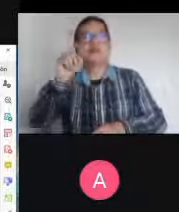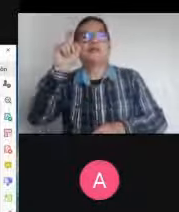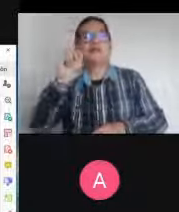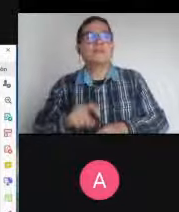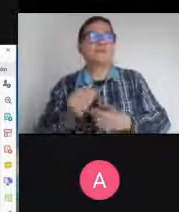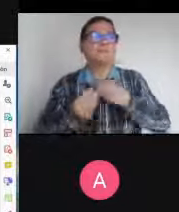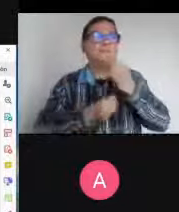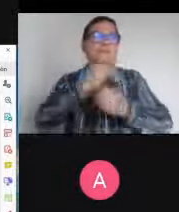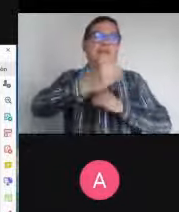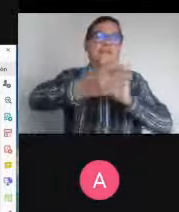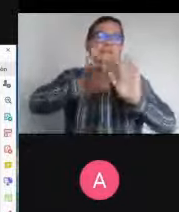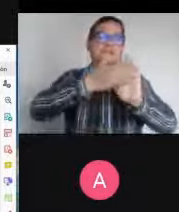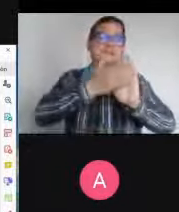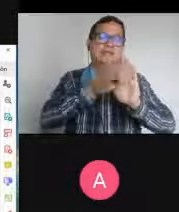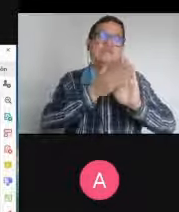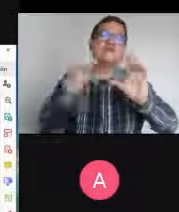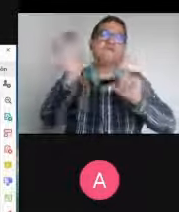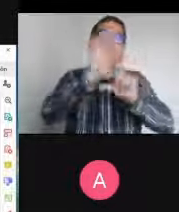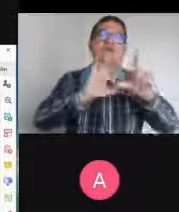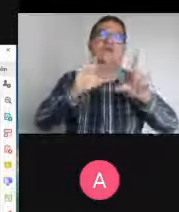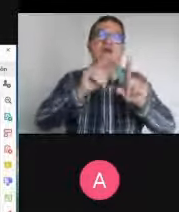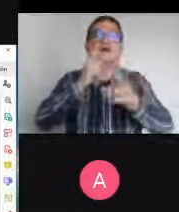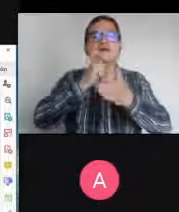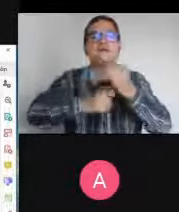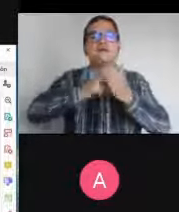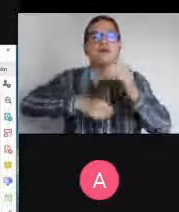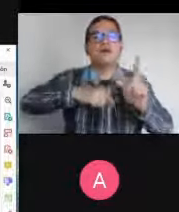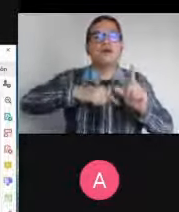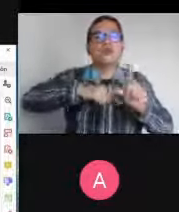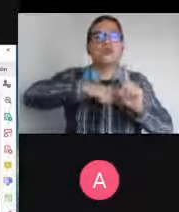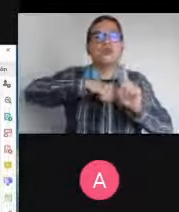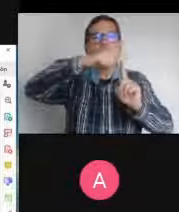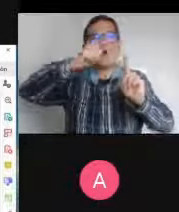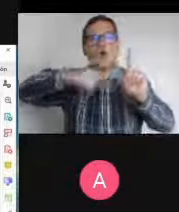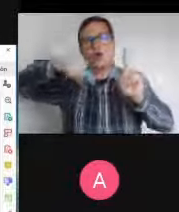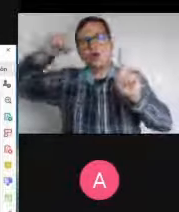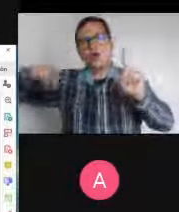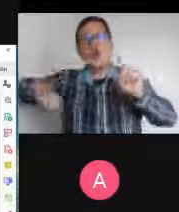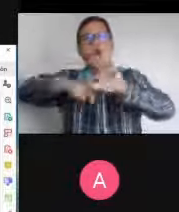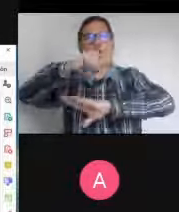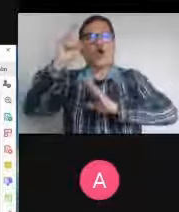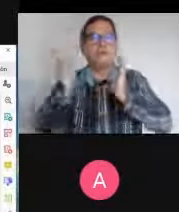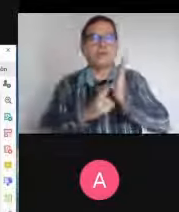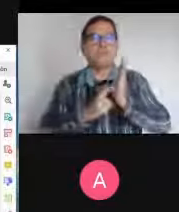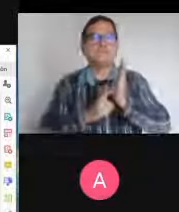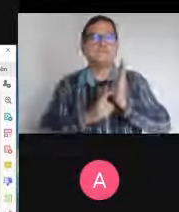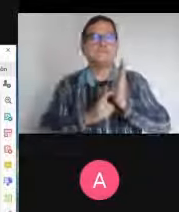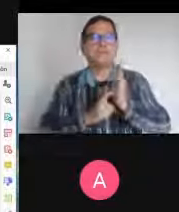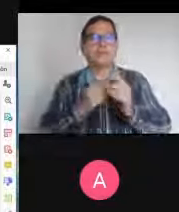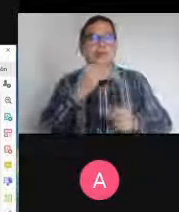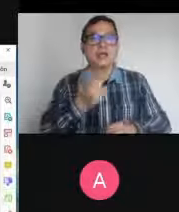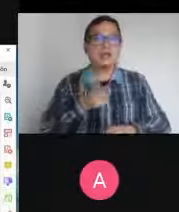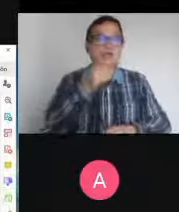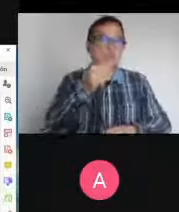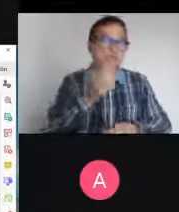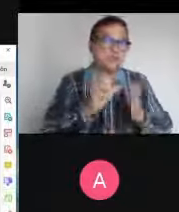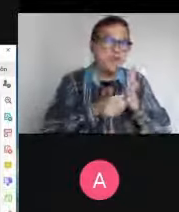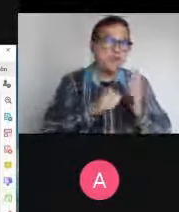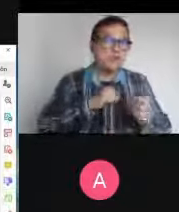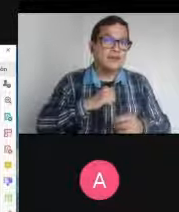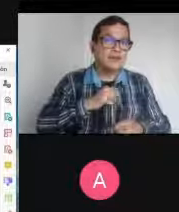que sustentar es el rectificador de onda completa que realizaremos el día de hoy. Si el número de la cédula está entre el 3 y el